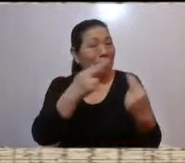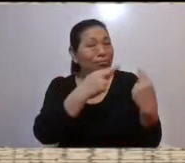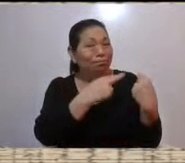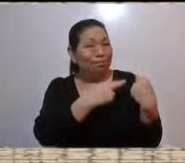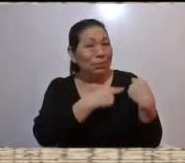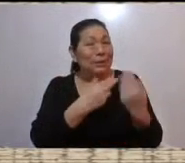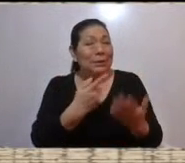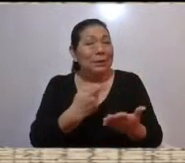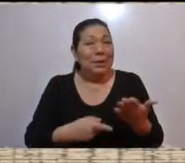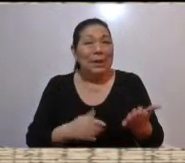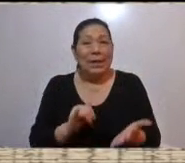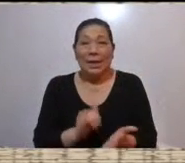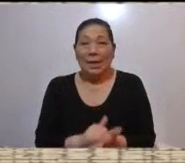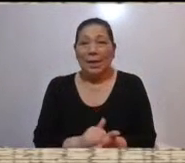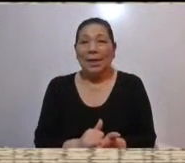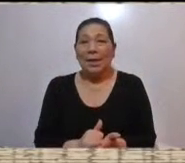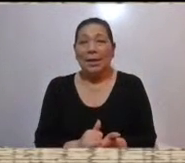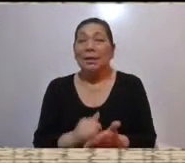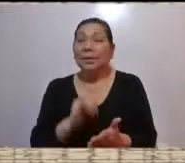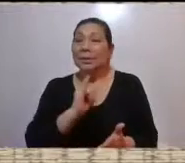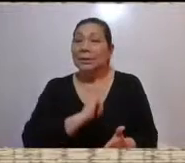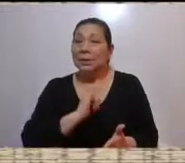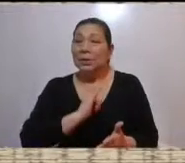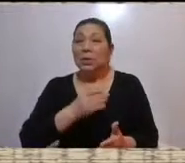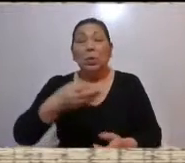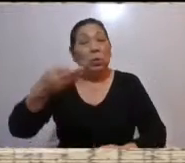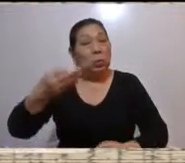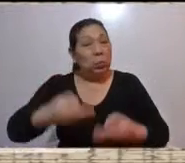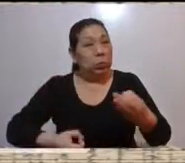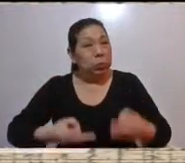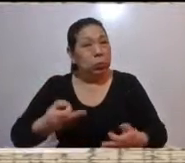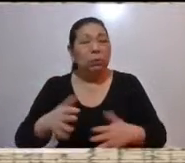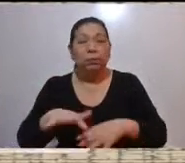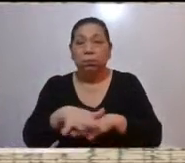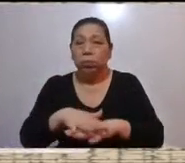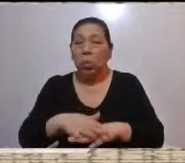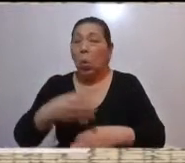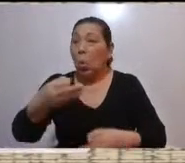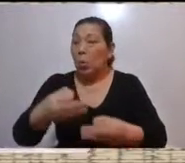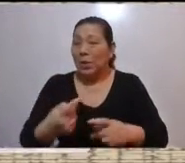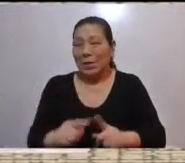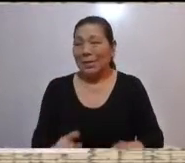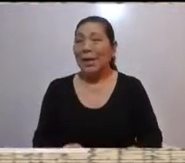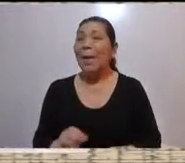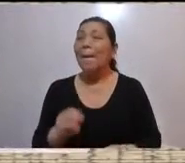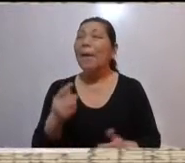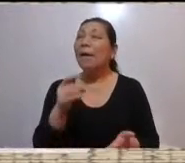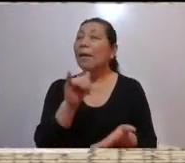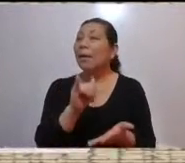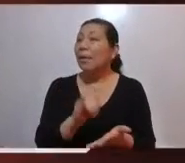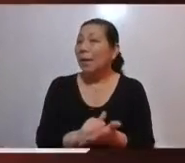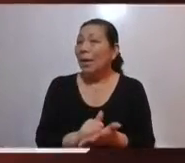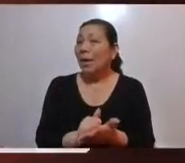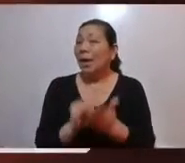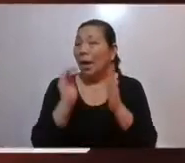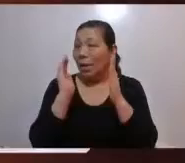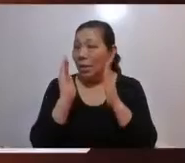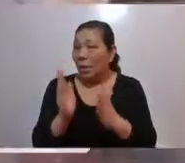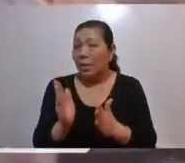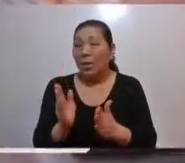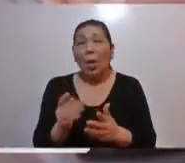solamente compromete en efecto a entidades jurisdiccionales o de administración de justicia, sino